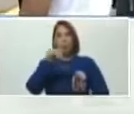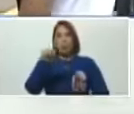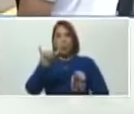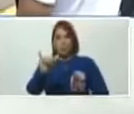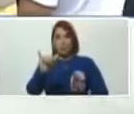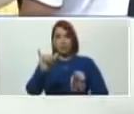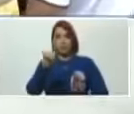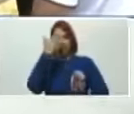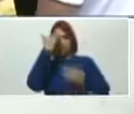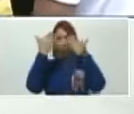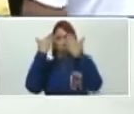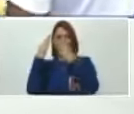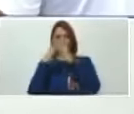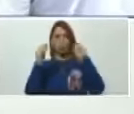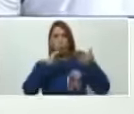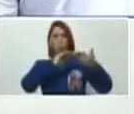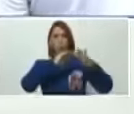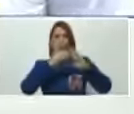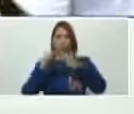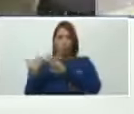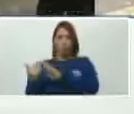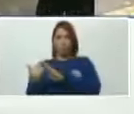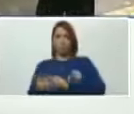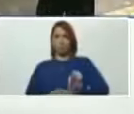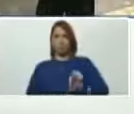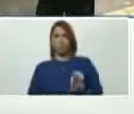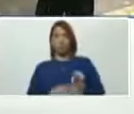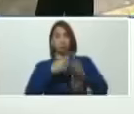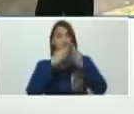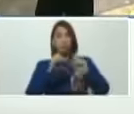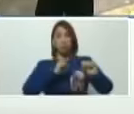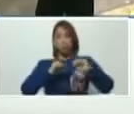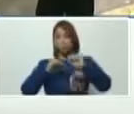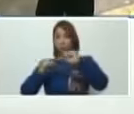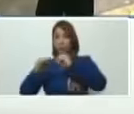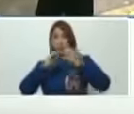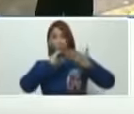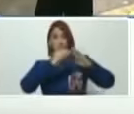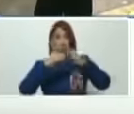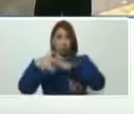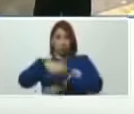toda la comunidad, a todo el movimiento comunero del país,